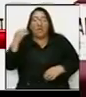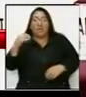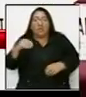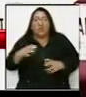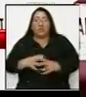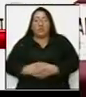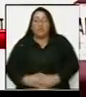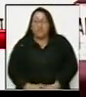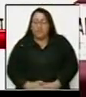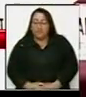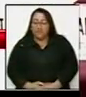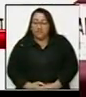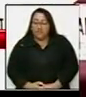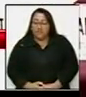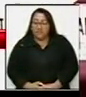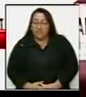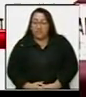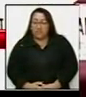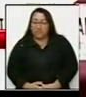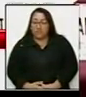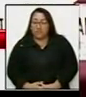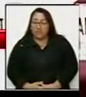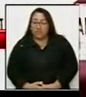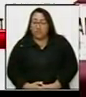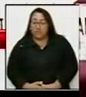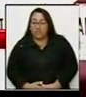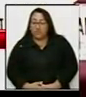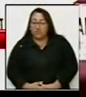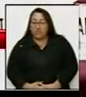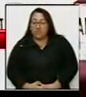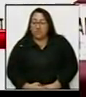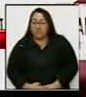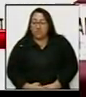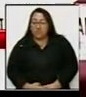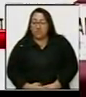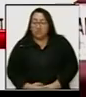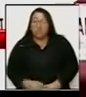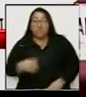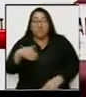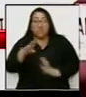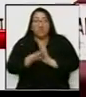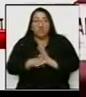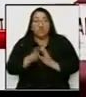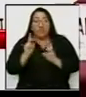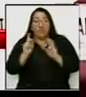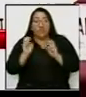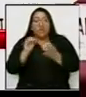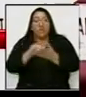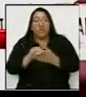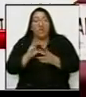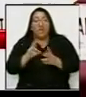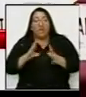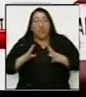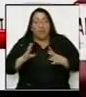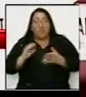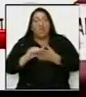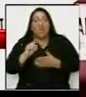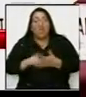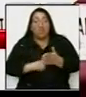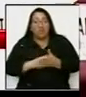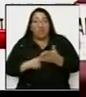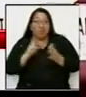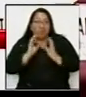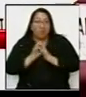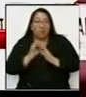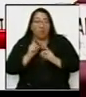disuelto. En quinto lugar, se han reducido, Presidenta, los supuestos de vacancia, eliminando, por ejemplo,